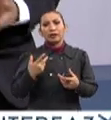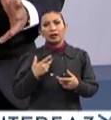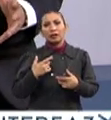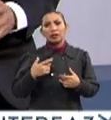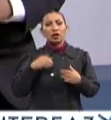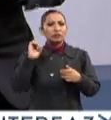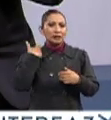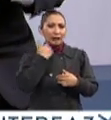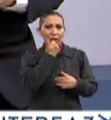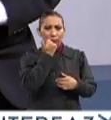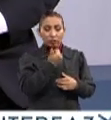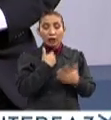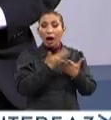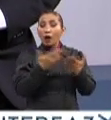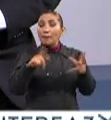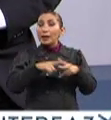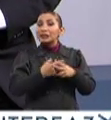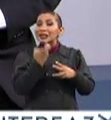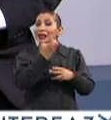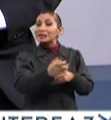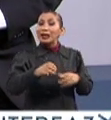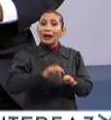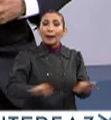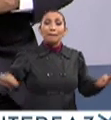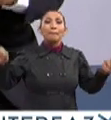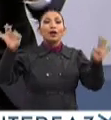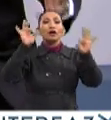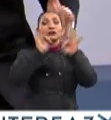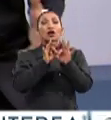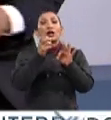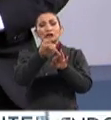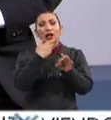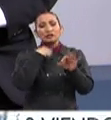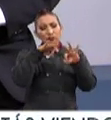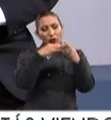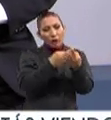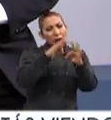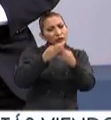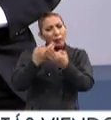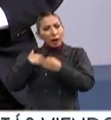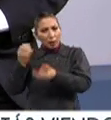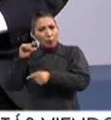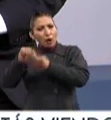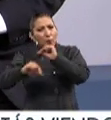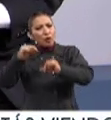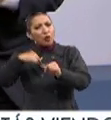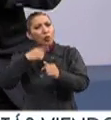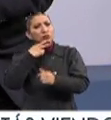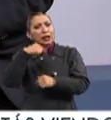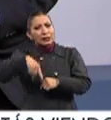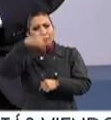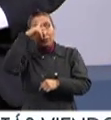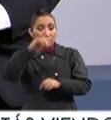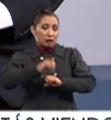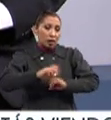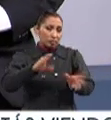nuestros egresados. Así que vamos a empezar a hablar sobre este importante o estos diseños que se han venido implementando en nuestro país